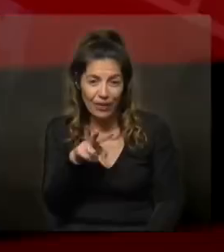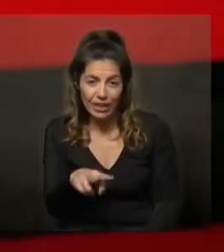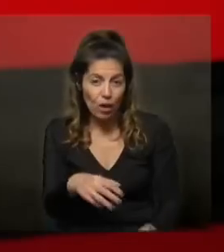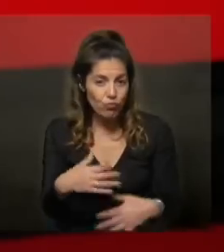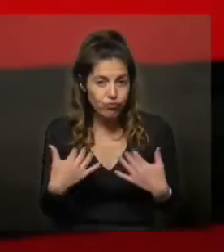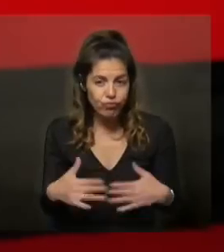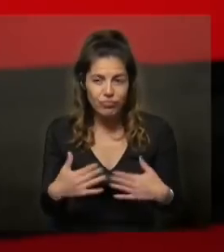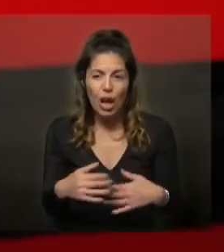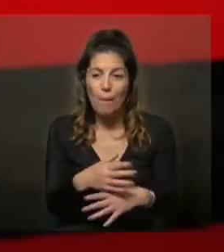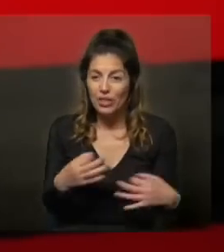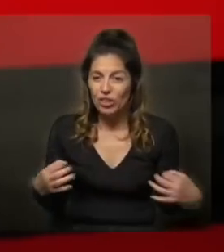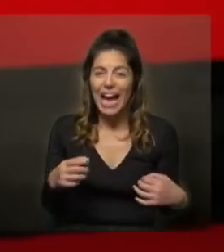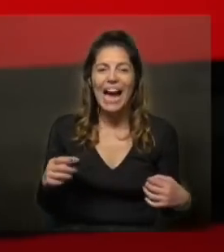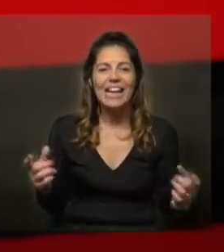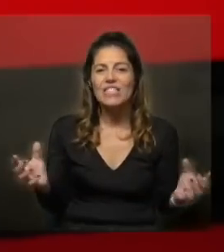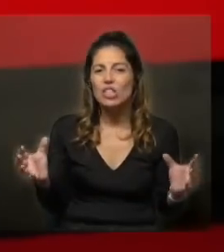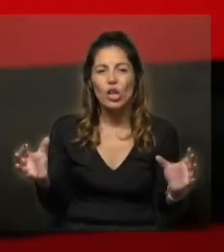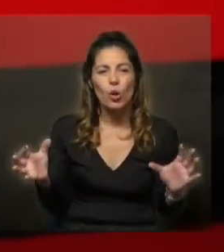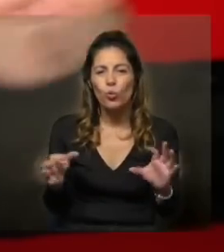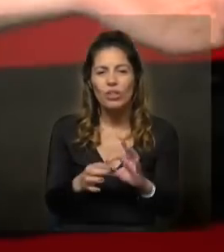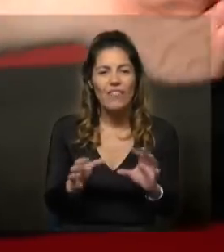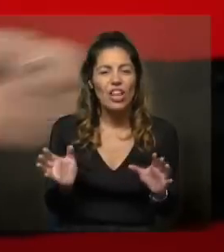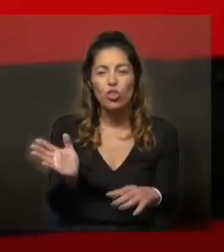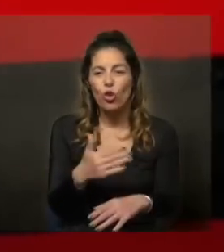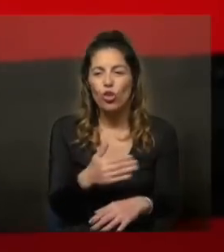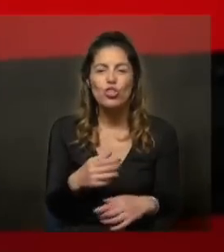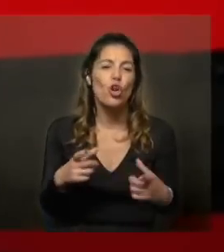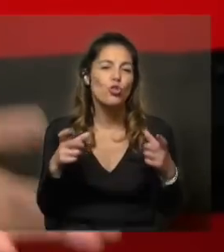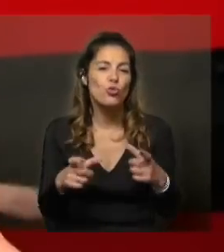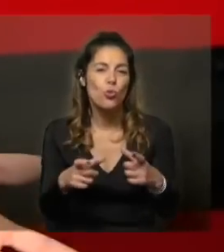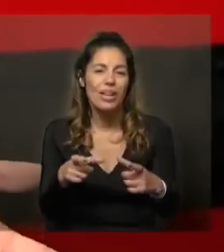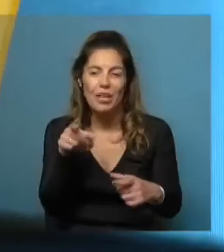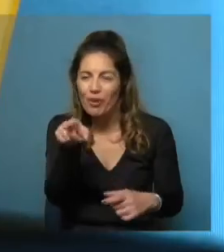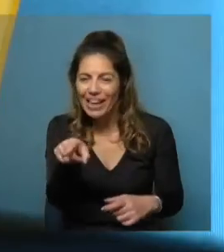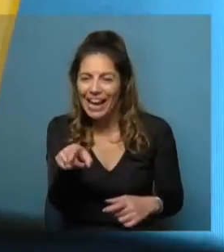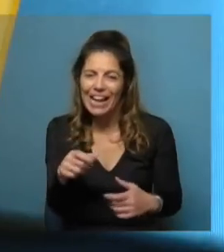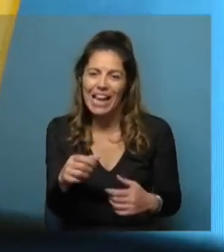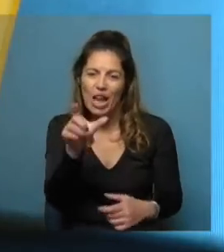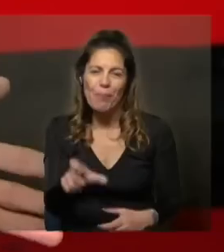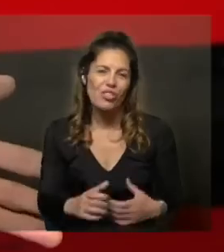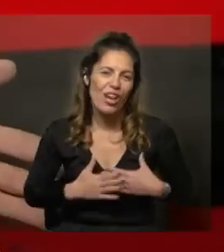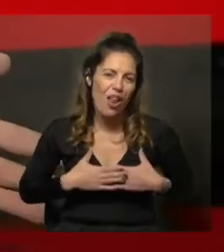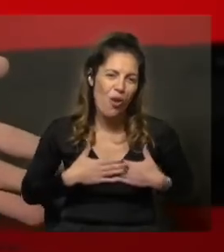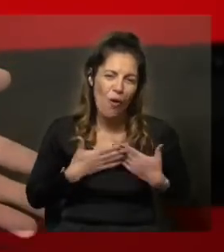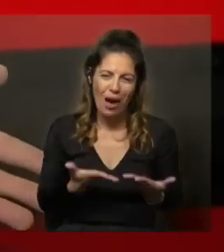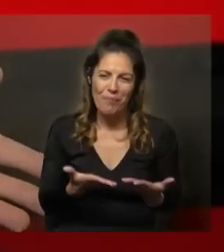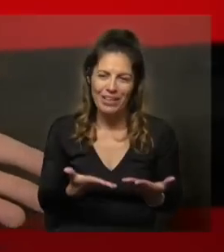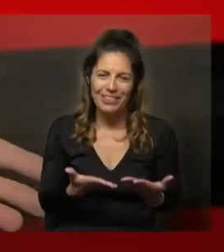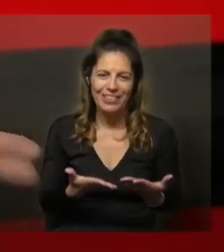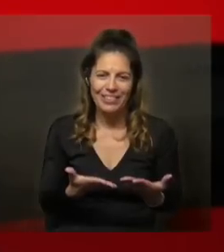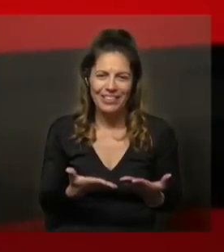se juntaba todo Yo siempre digo tuve mucha suerte porque al Señor la gente lo ama entonces una vez que